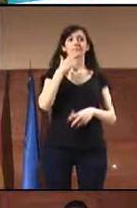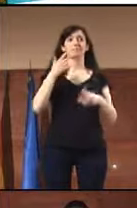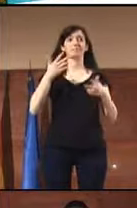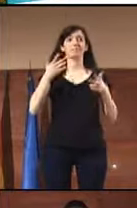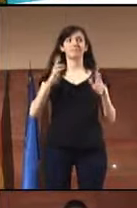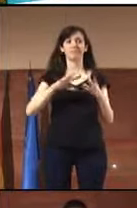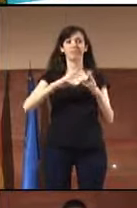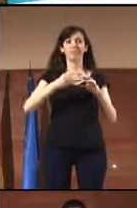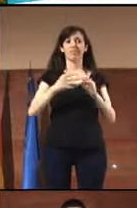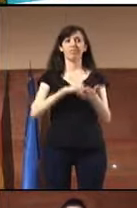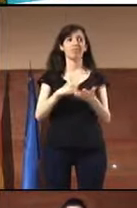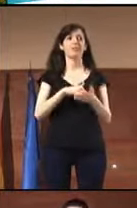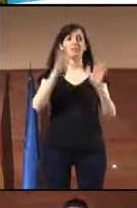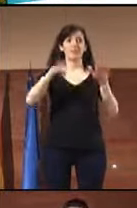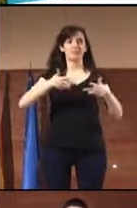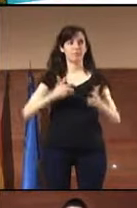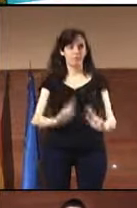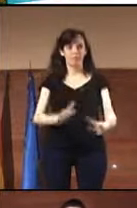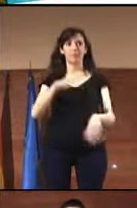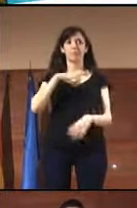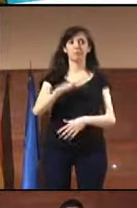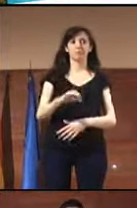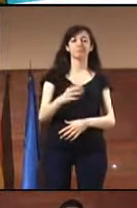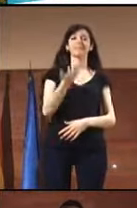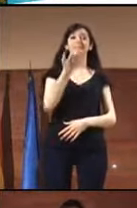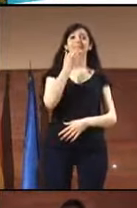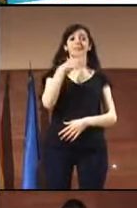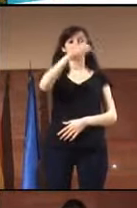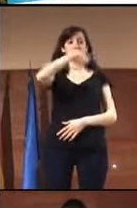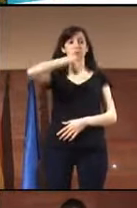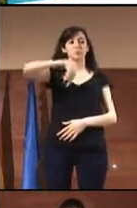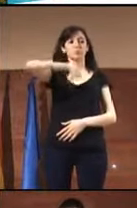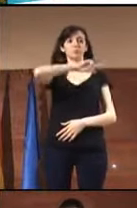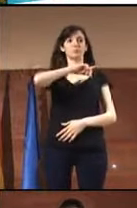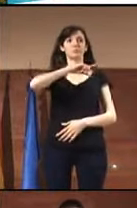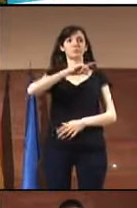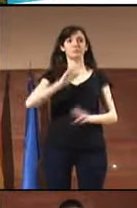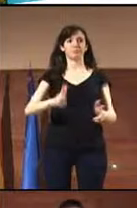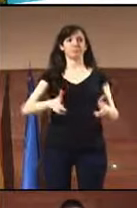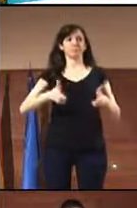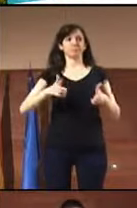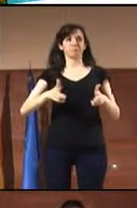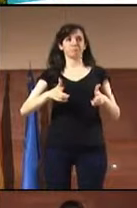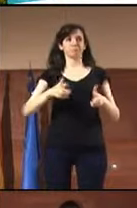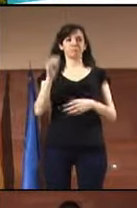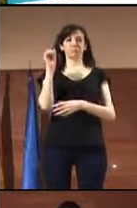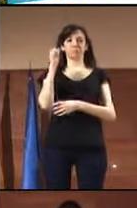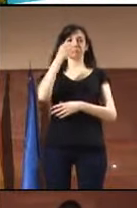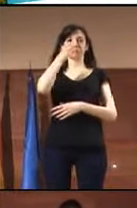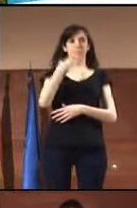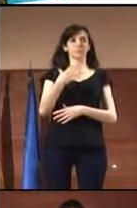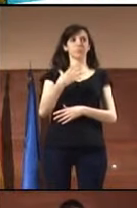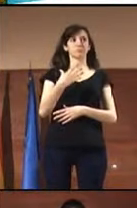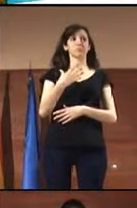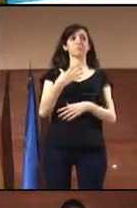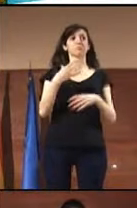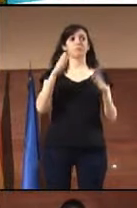disminuido, se va a acabar escurriendo. Si nosotros podemos posicionarlo en una angulación que pueda mantenerle la posición, pues